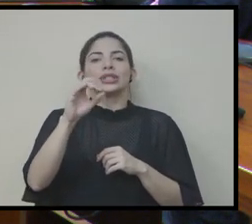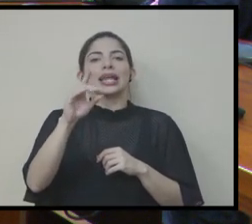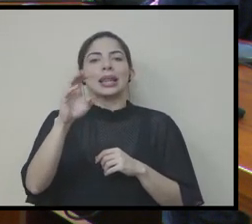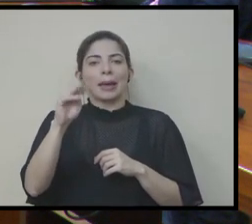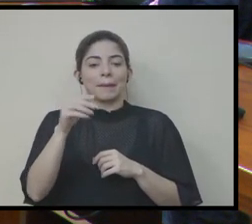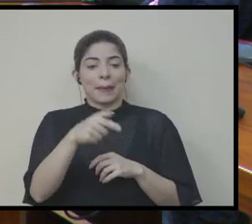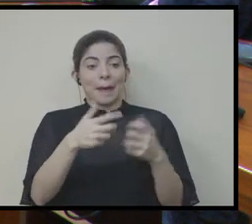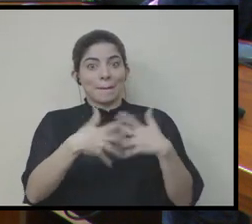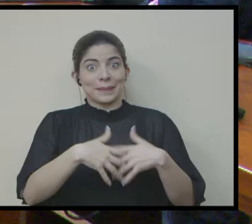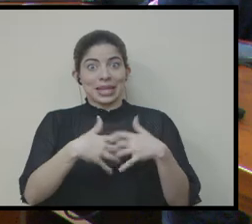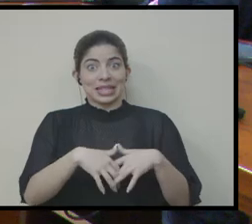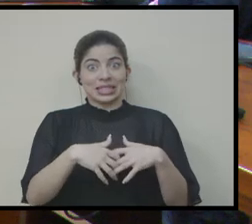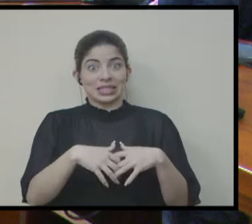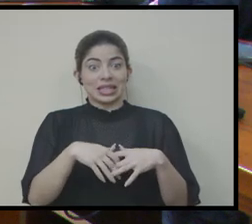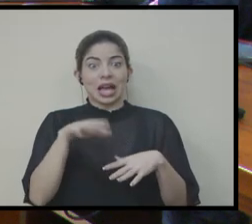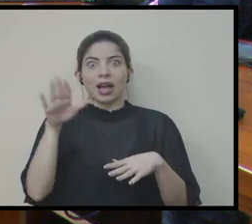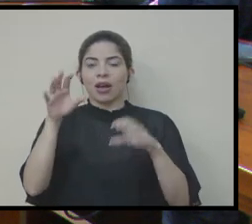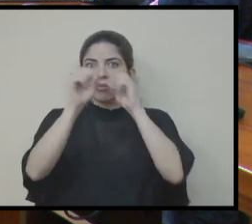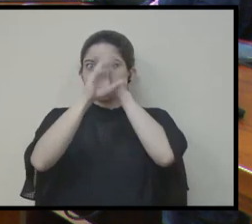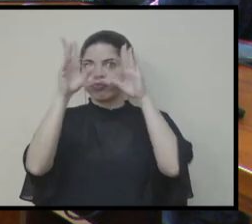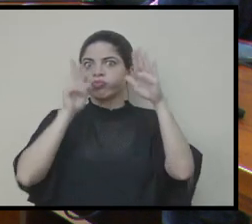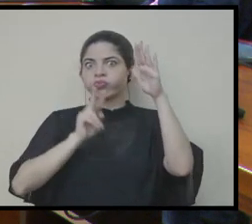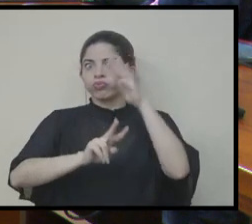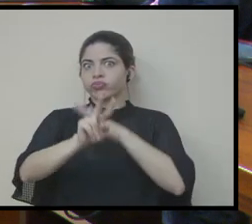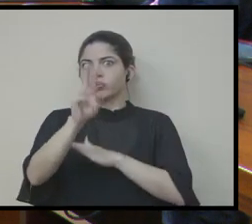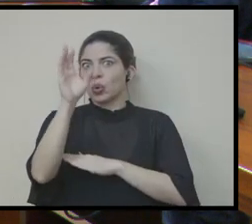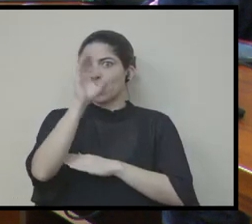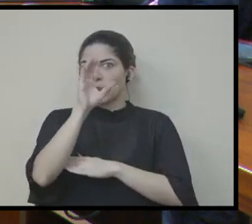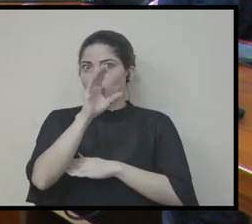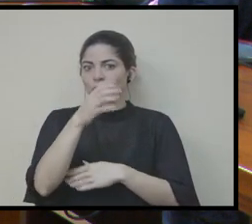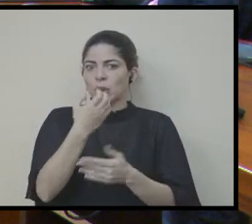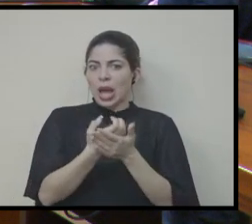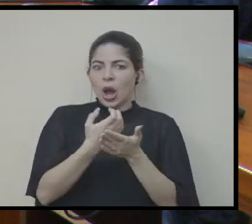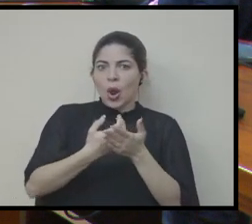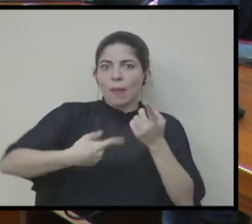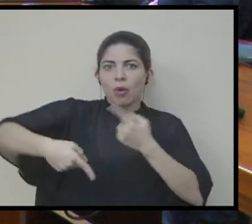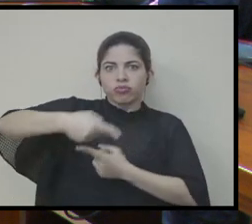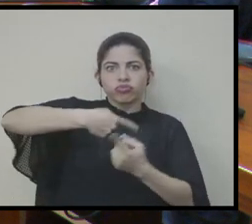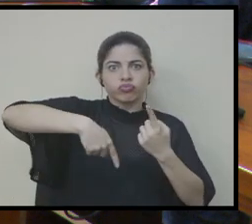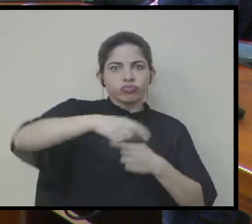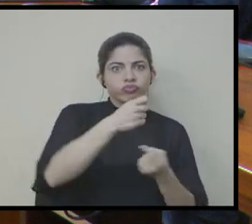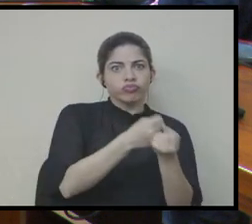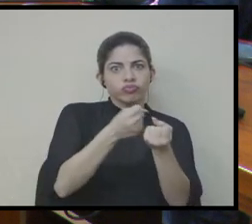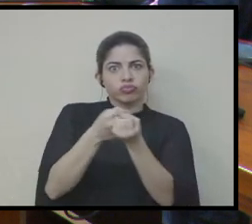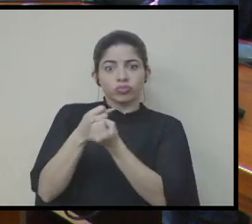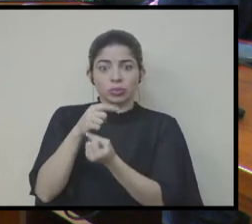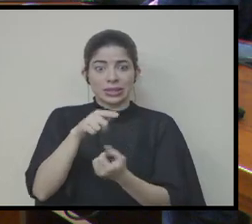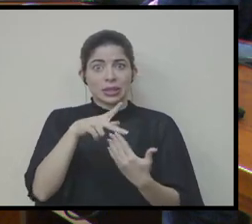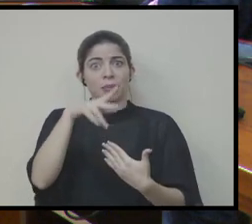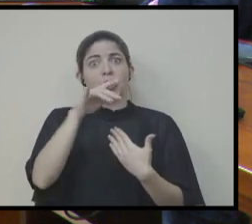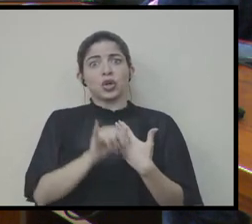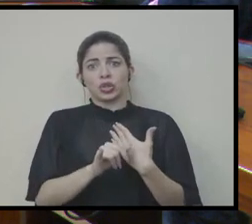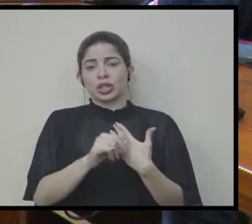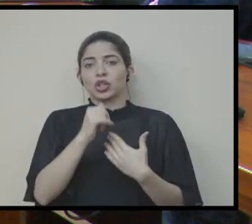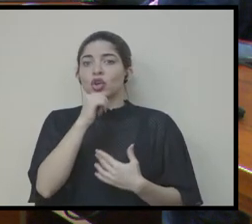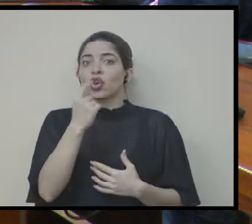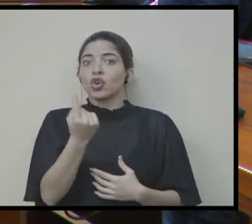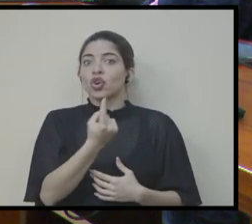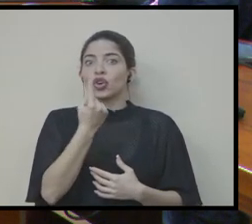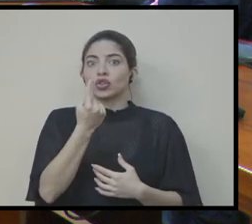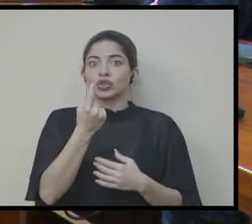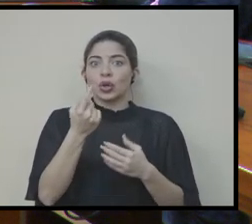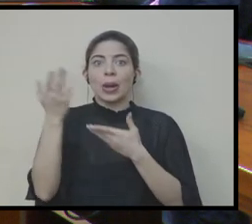Ok, eso es visionario, lo que usted está buscando es economía circular. Eso es un proyecto que va más allá de ser